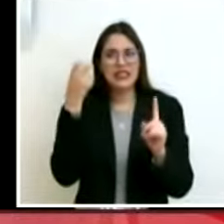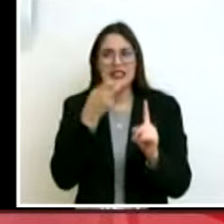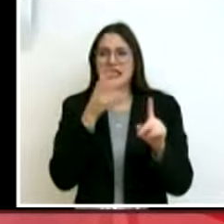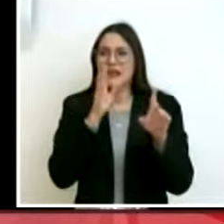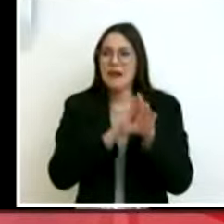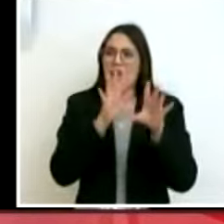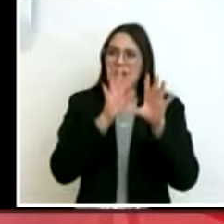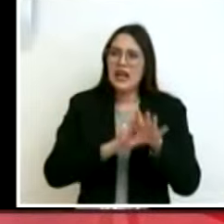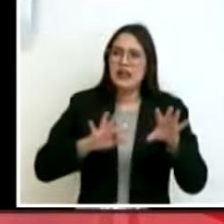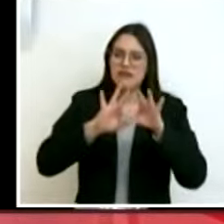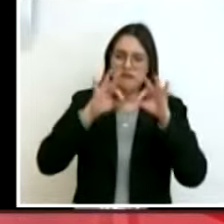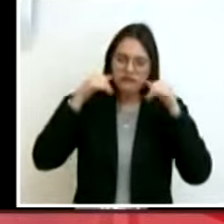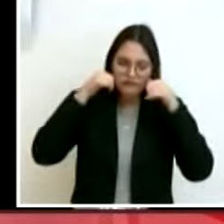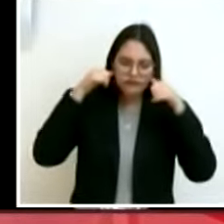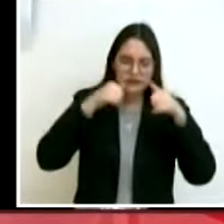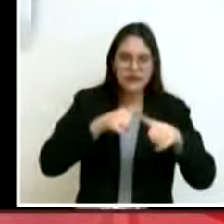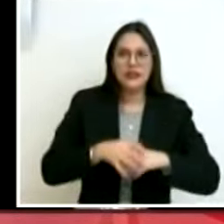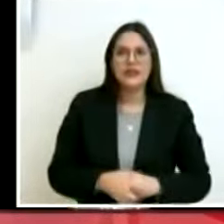consultada. Se hicieron